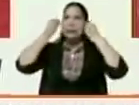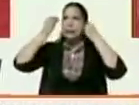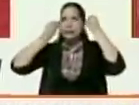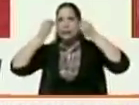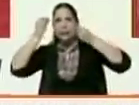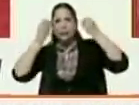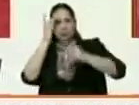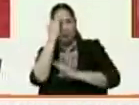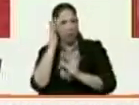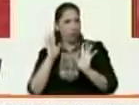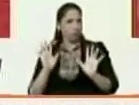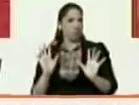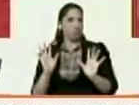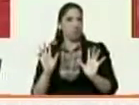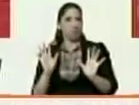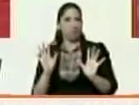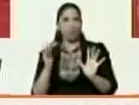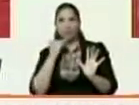23 de febrero.